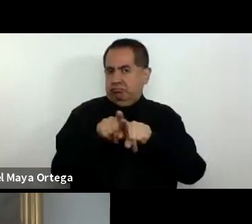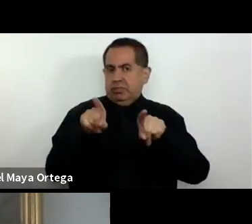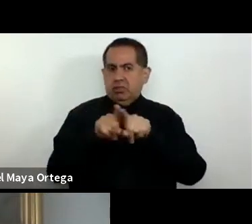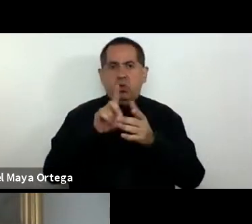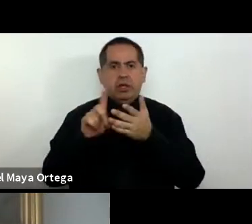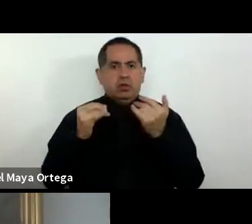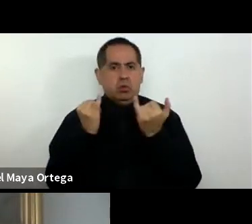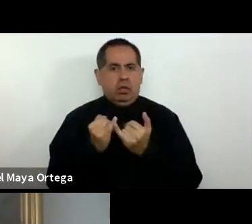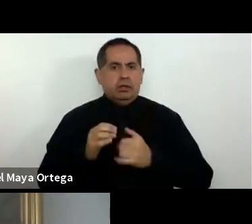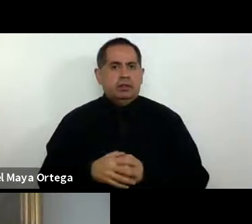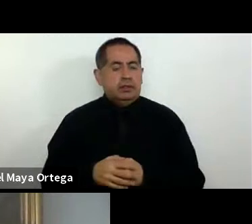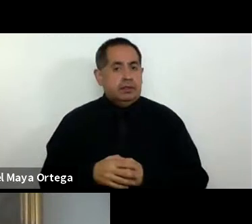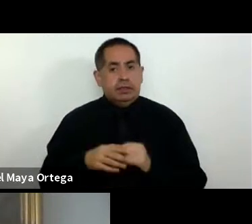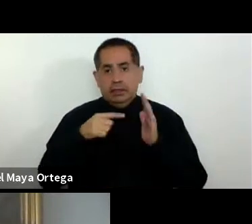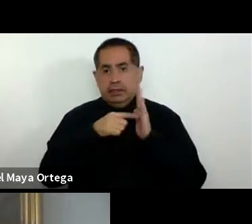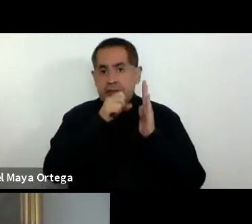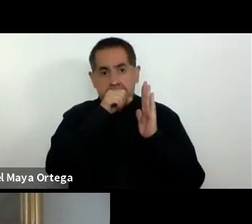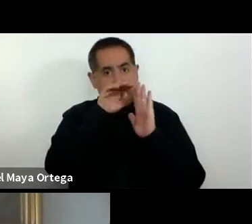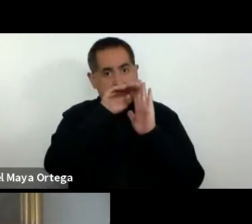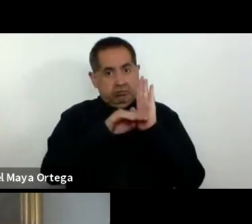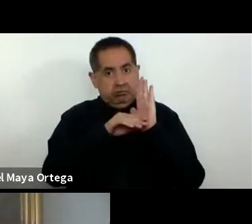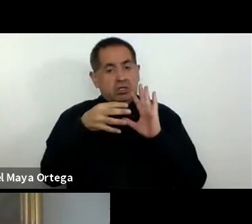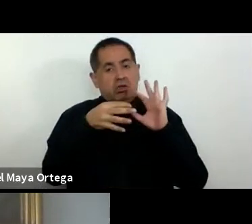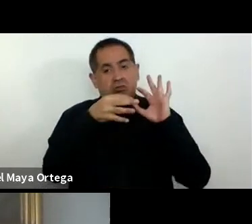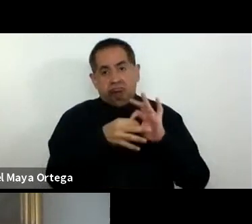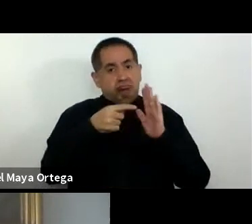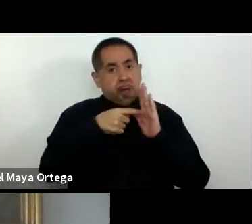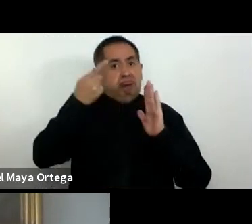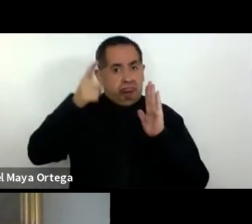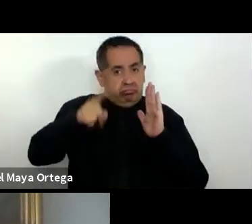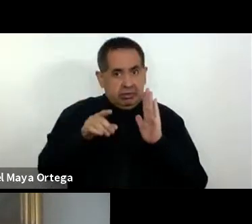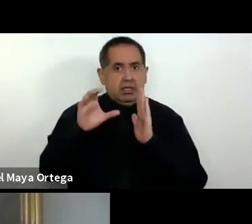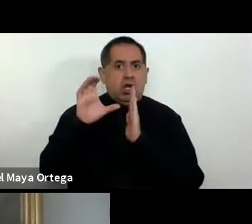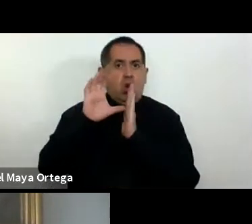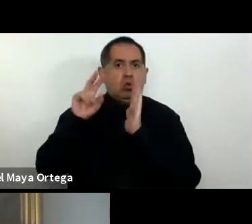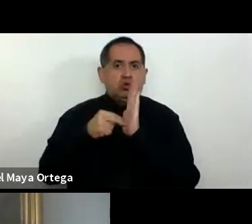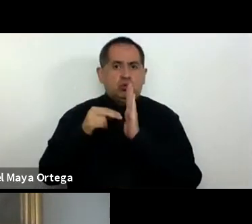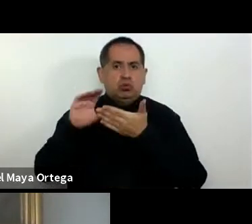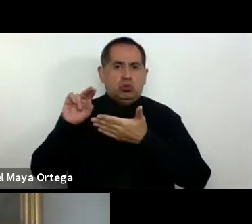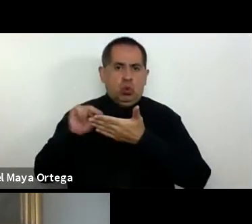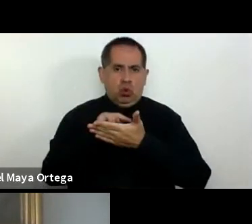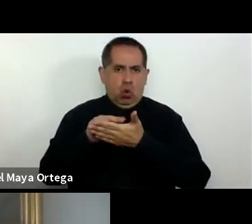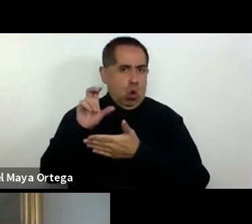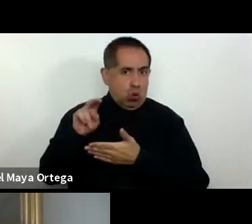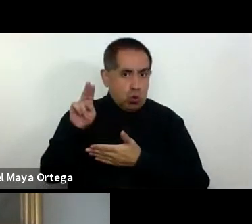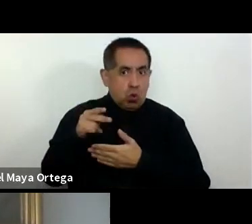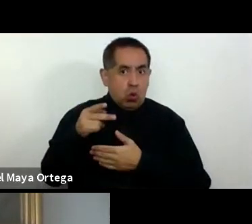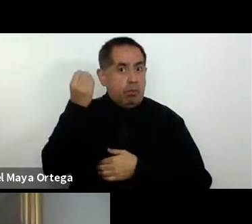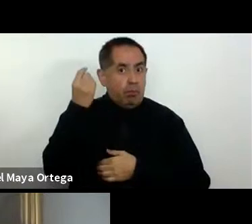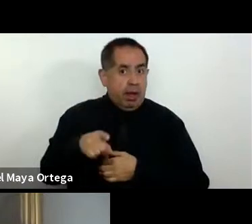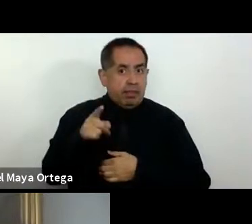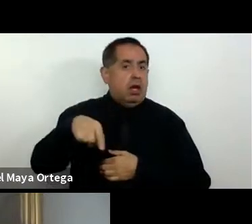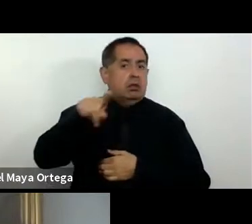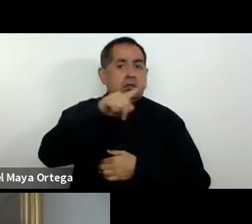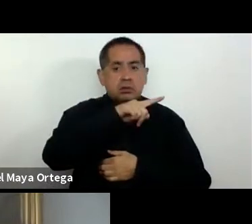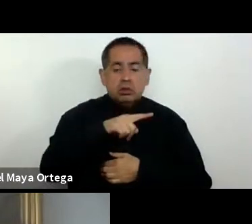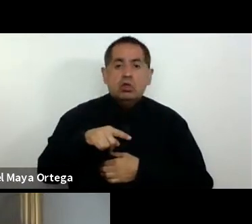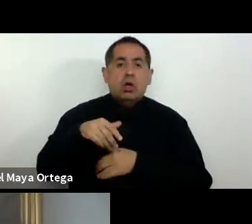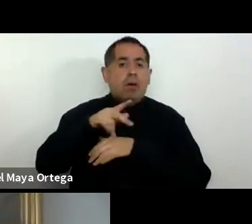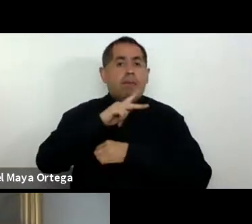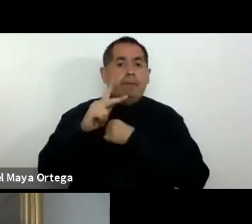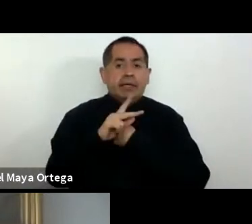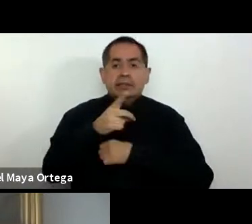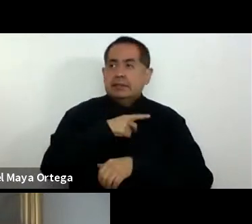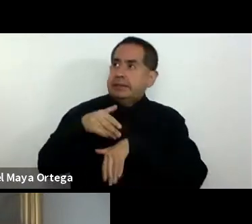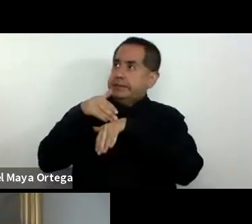Como instrumento jurídico vinculante que obliga a los estados parte a